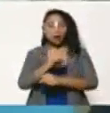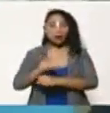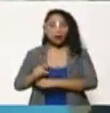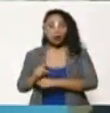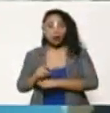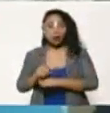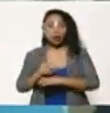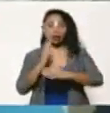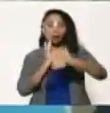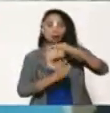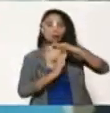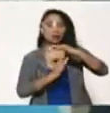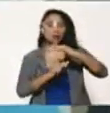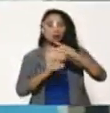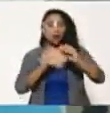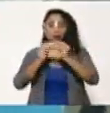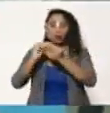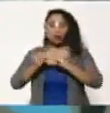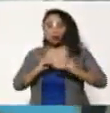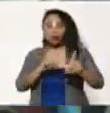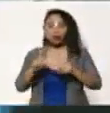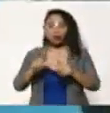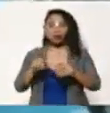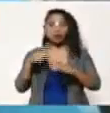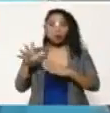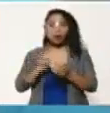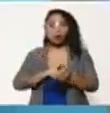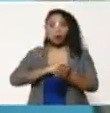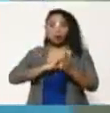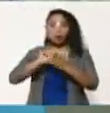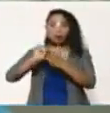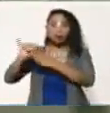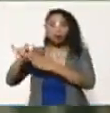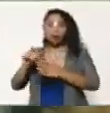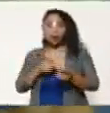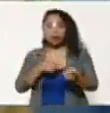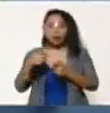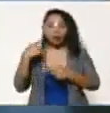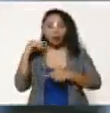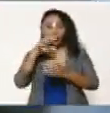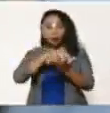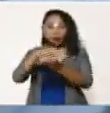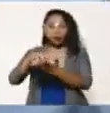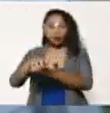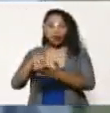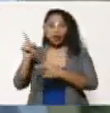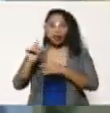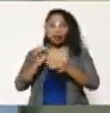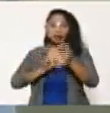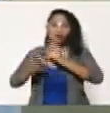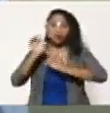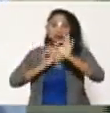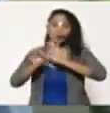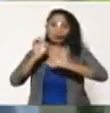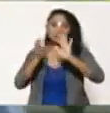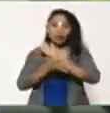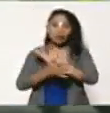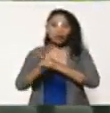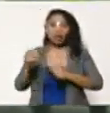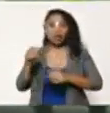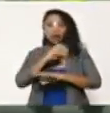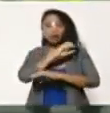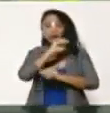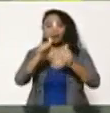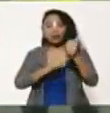inmigración no serán trasladados a su respectivo de estado muchísimas gracias son las declaraciones que podemos ofrecer a esta hora declaraciones del vice ministro de